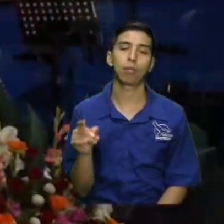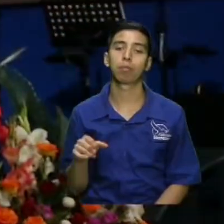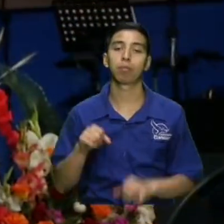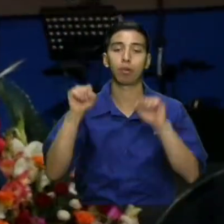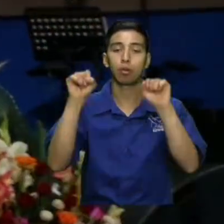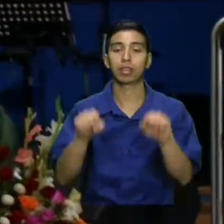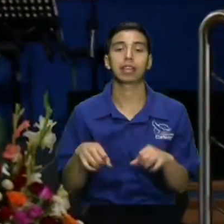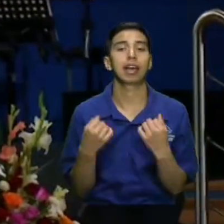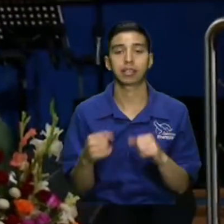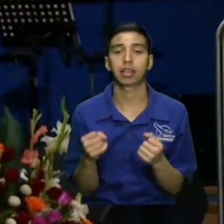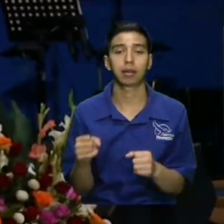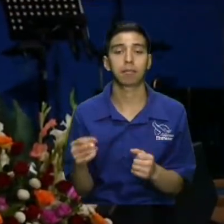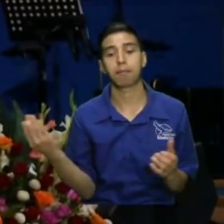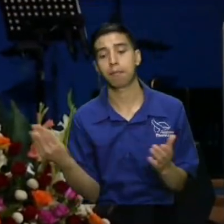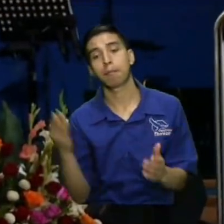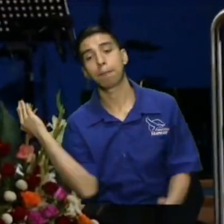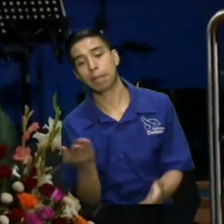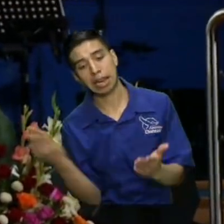No era lícito.